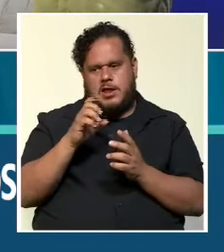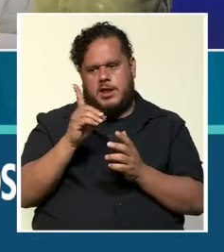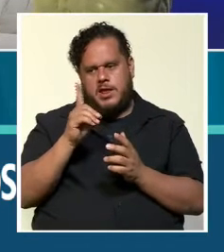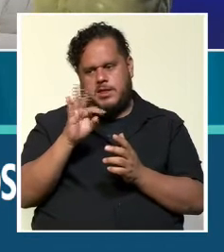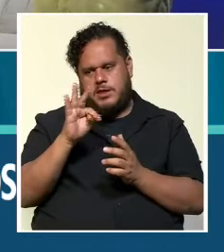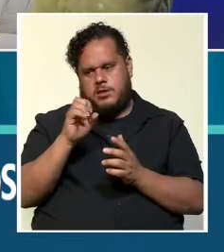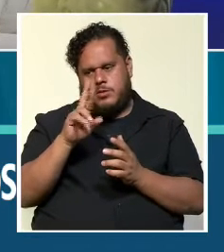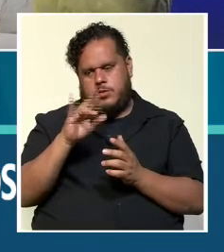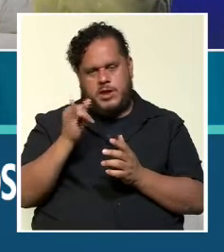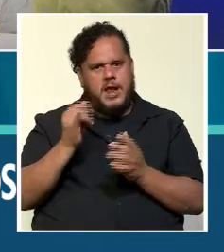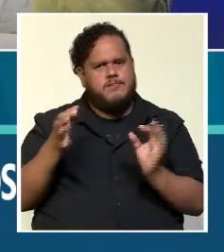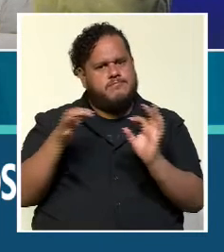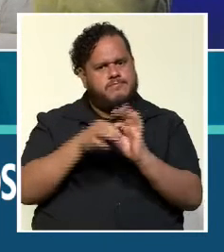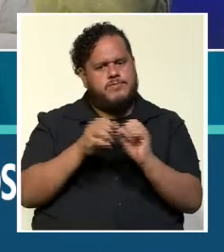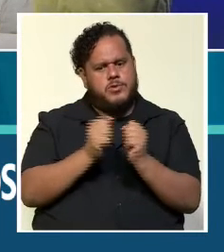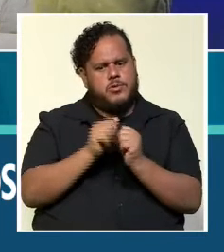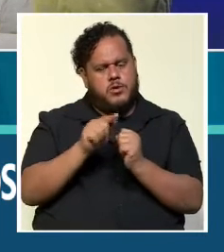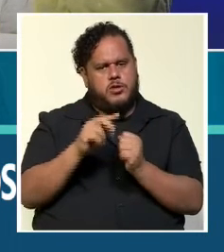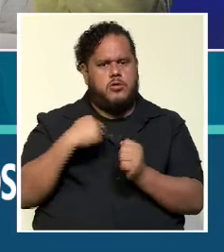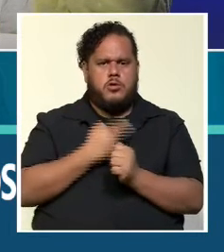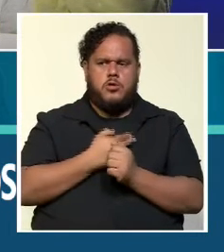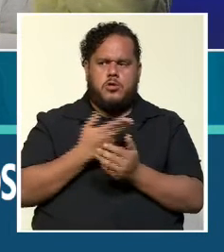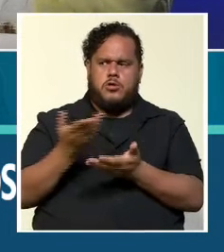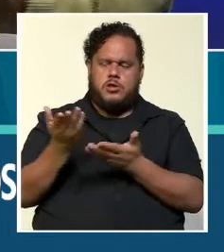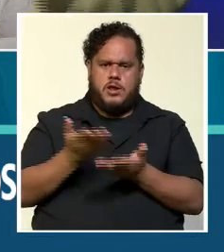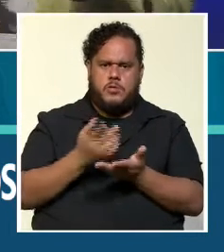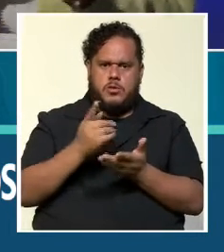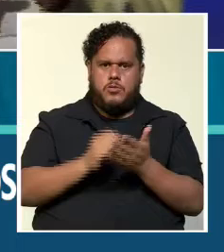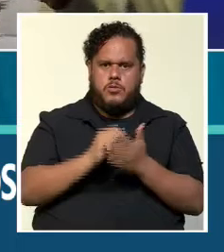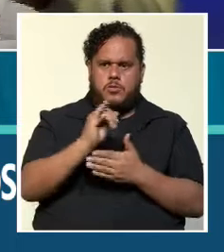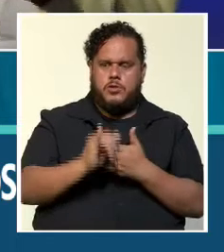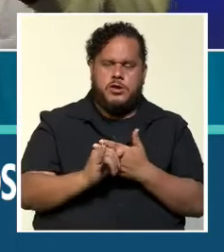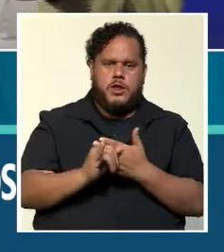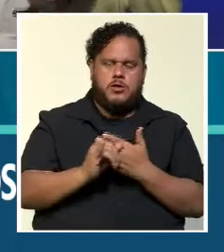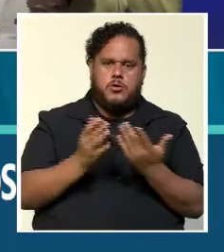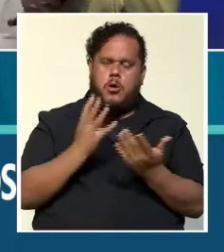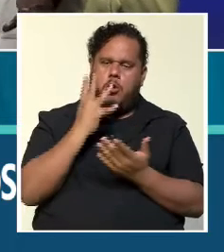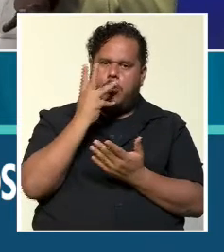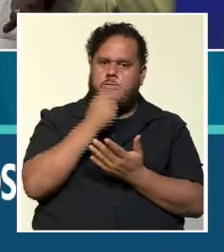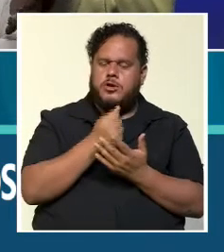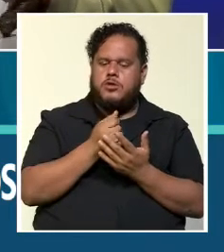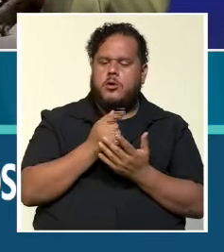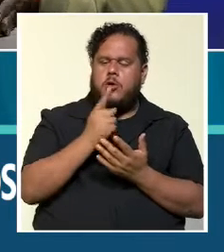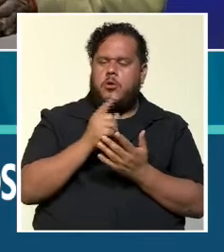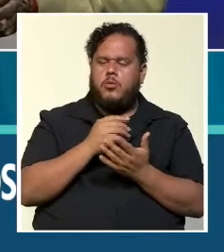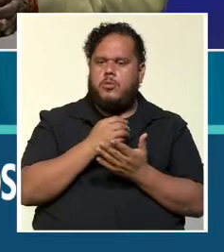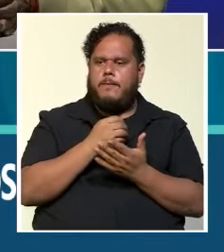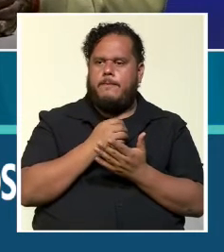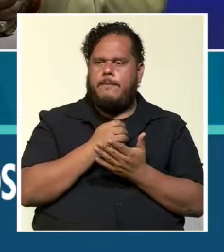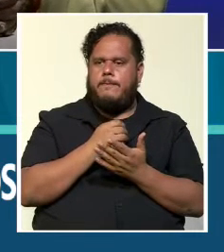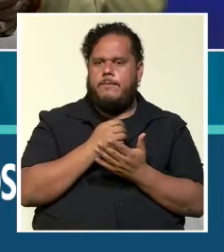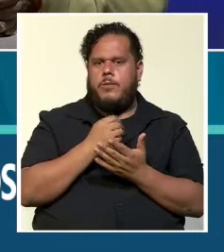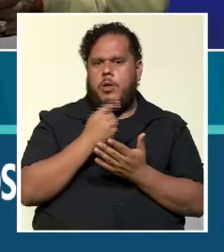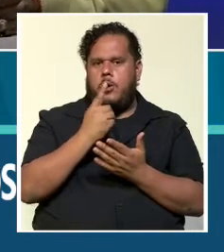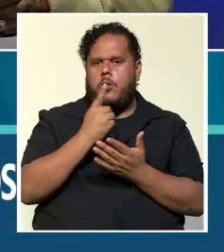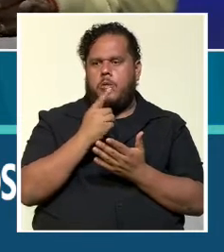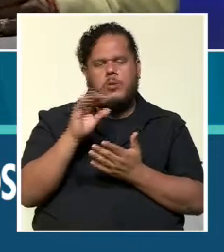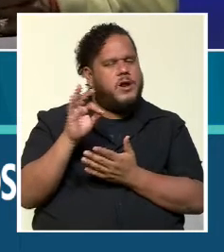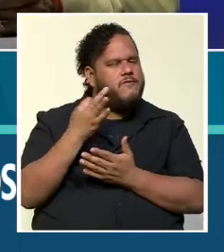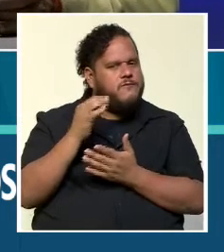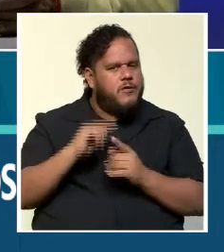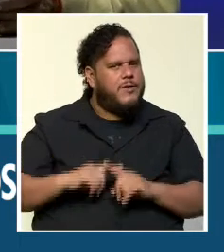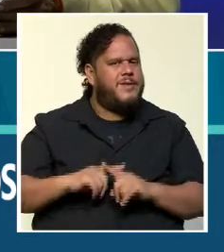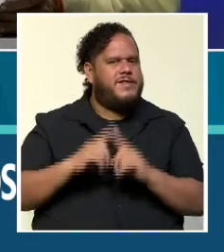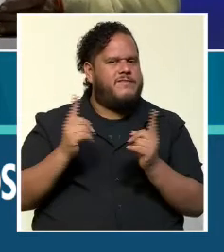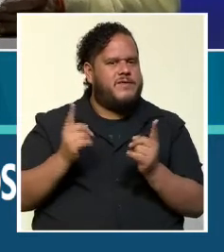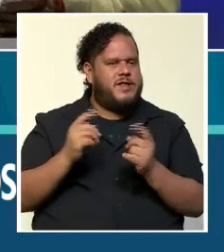poco que ver con eso. Nosotros creíamos en un proyecto estético, en una manera